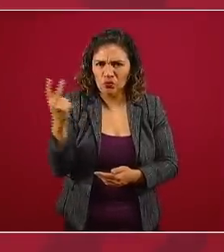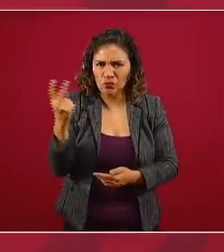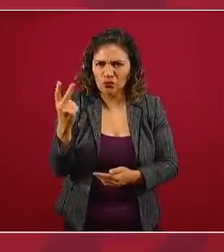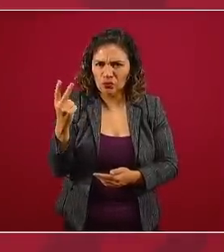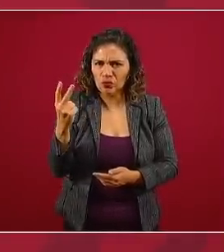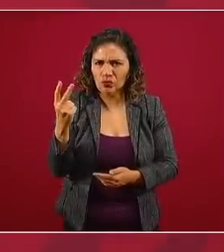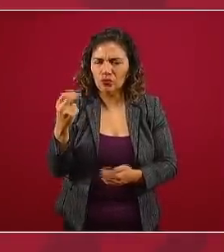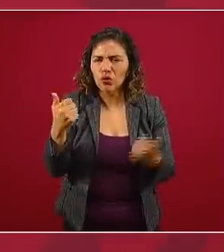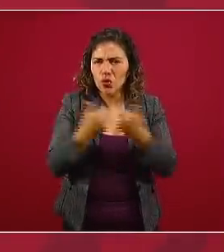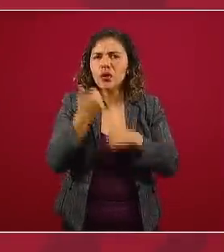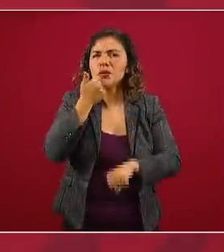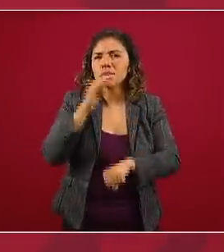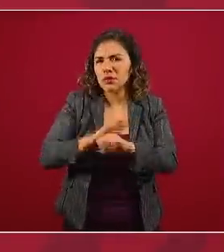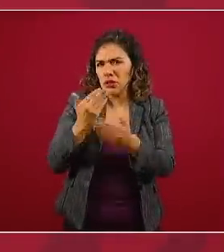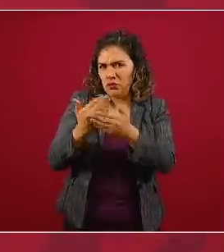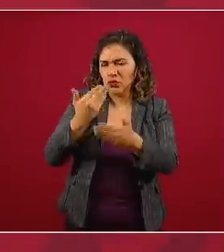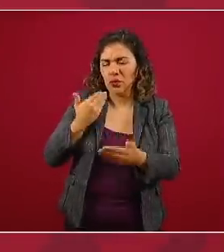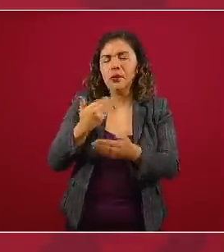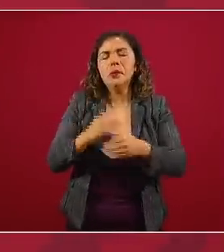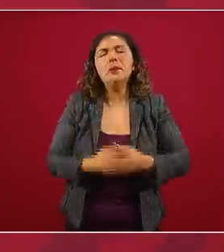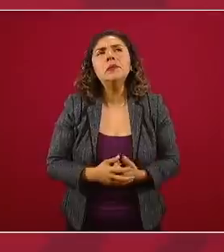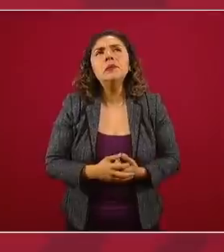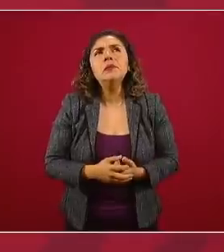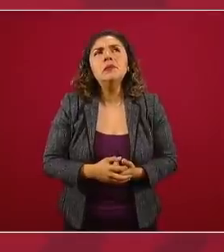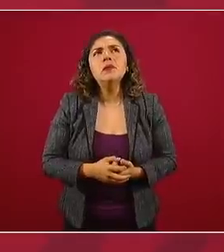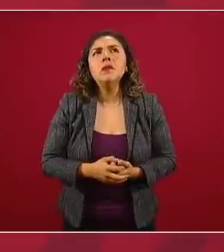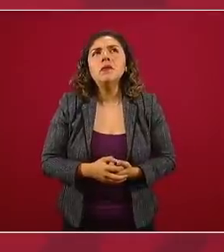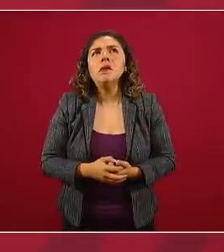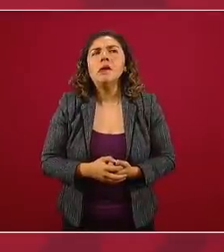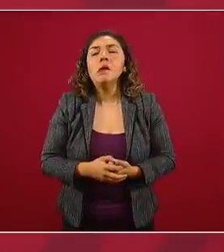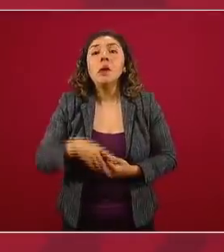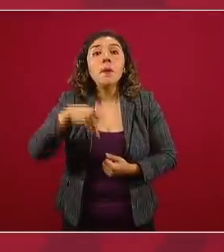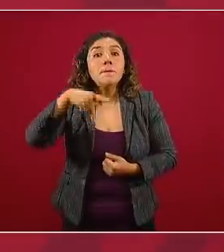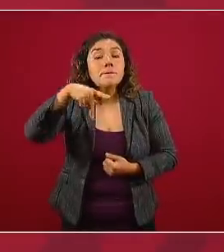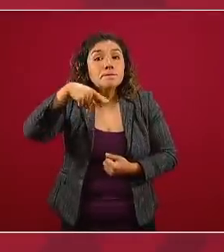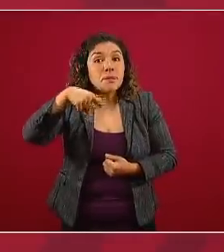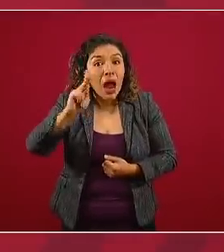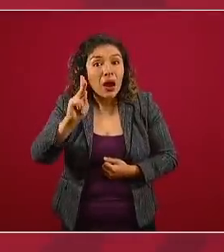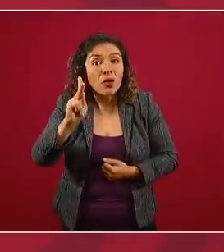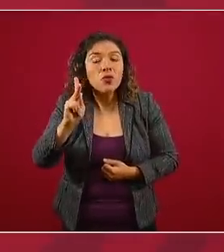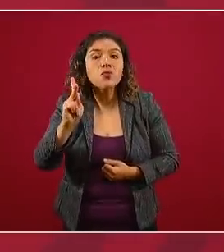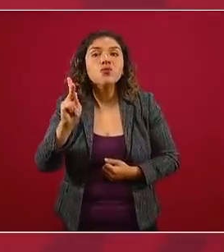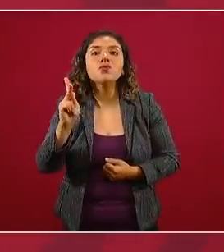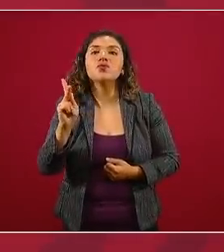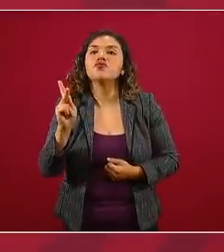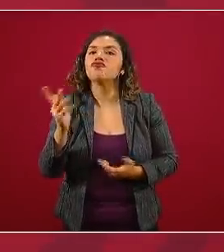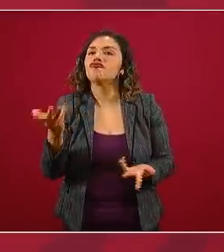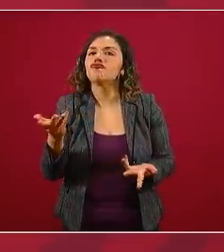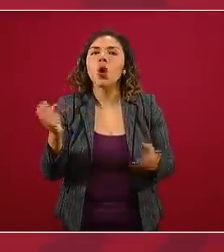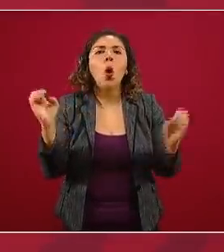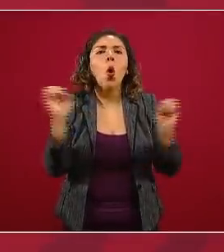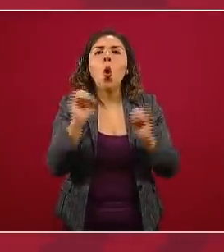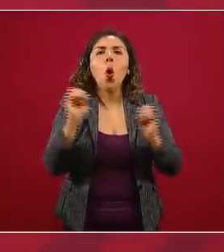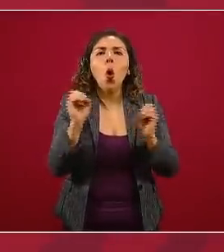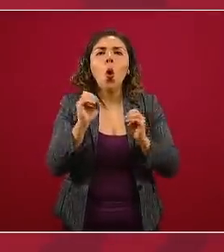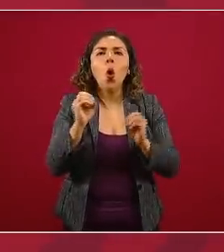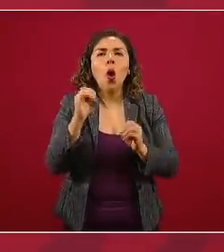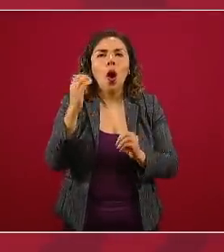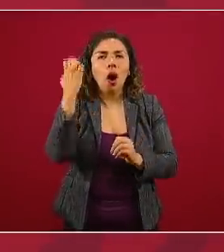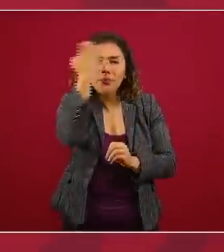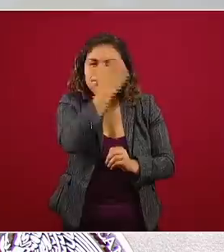en la administración pasada pero no se le dio el curso